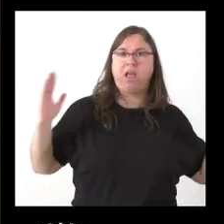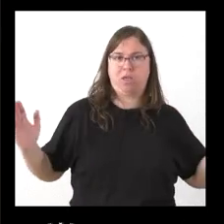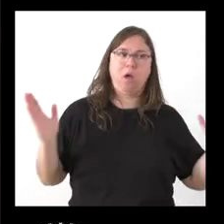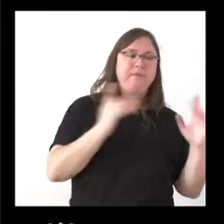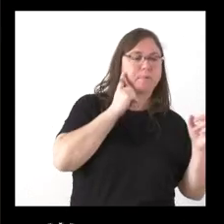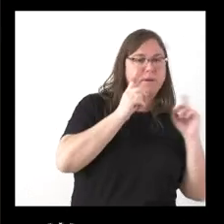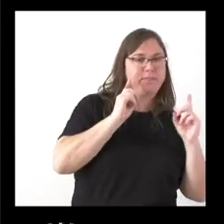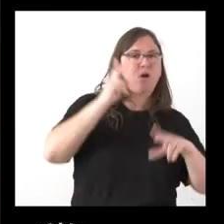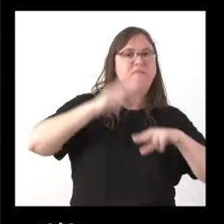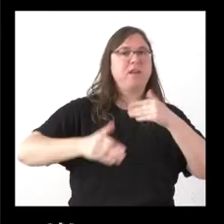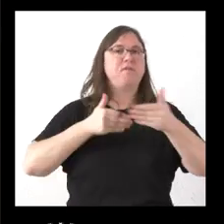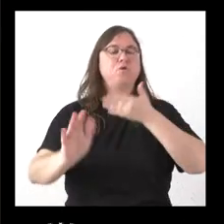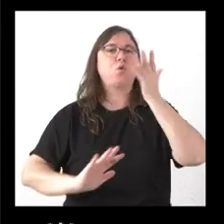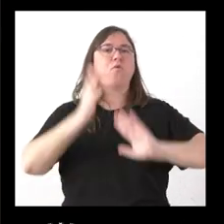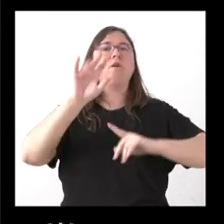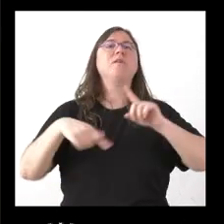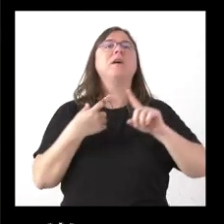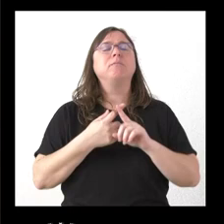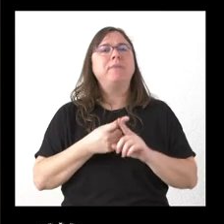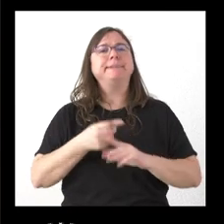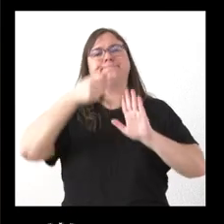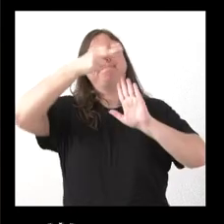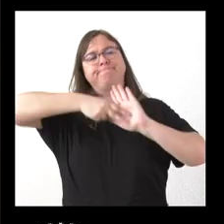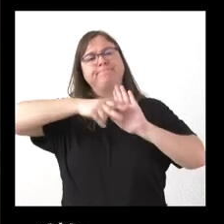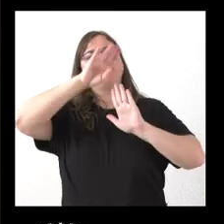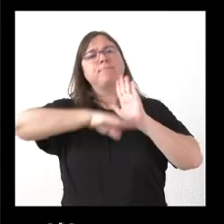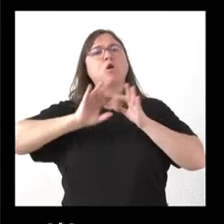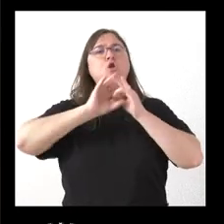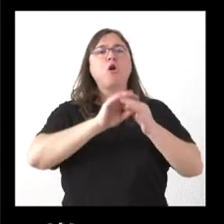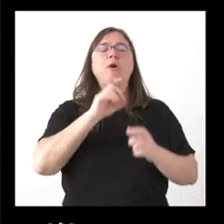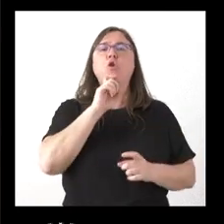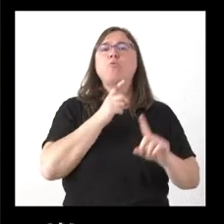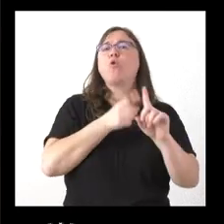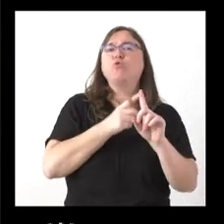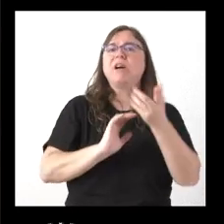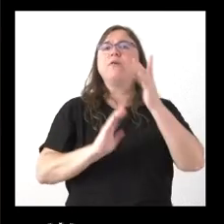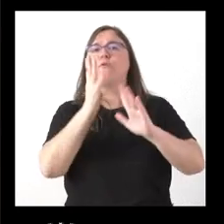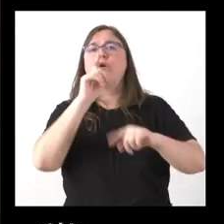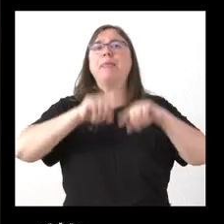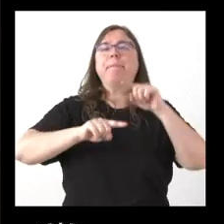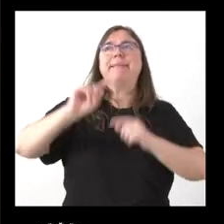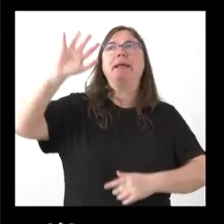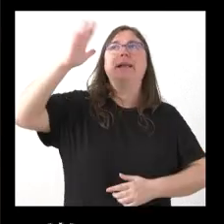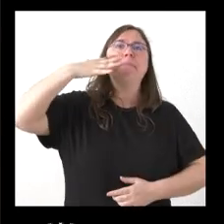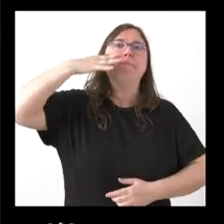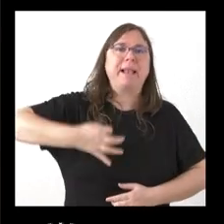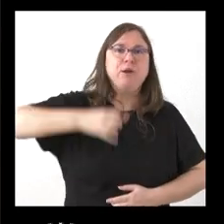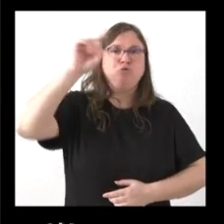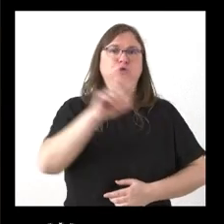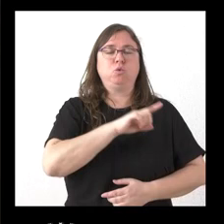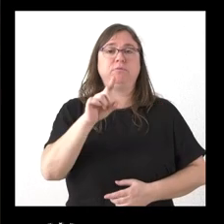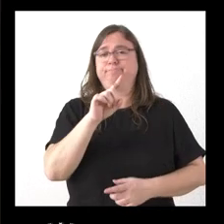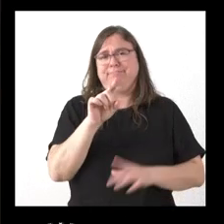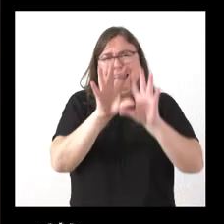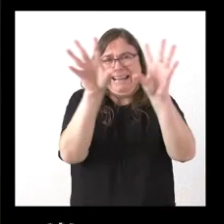regula los usos que puedan dar lugar a riesgos y incendios forestales en relación a los distintos niveles de riesgo En definitiva es un resumen